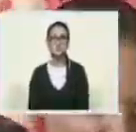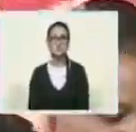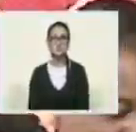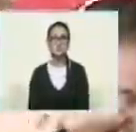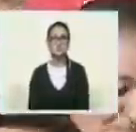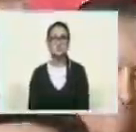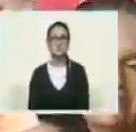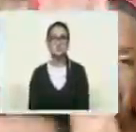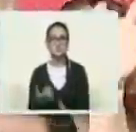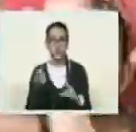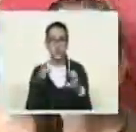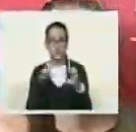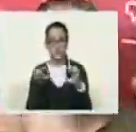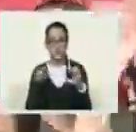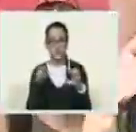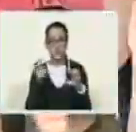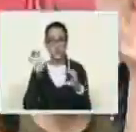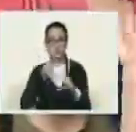Aquí tengo el mío.